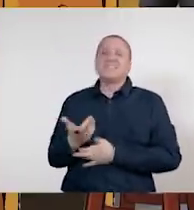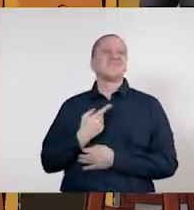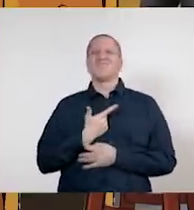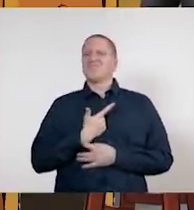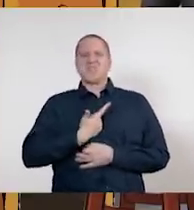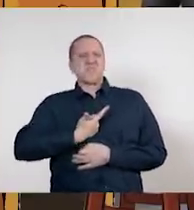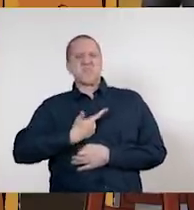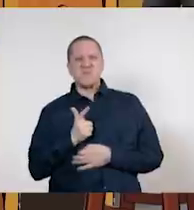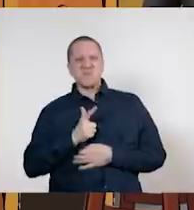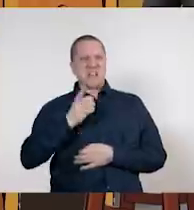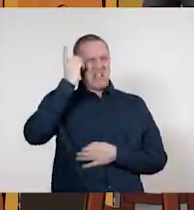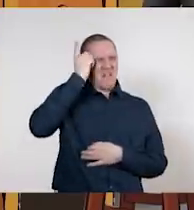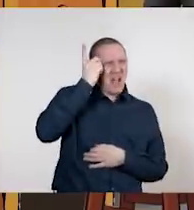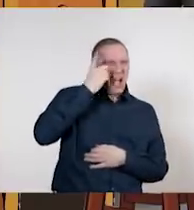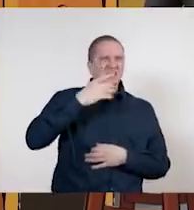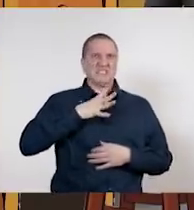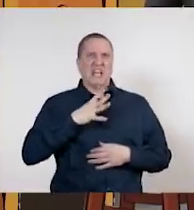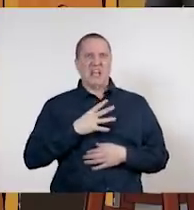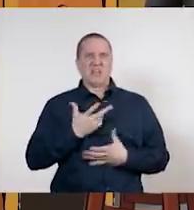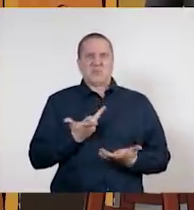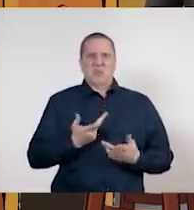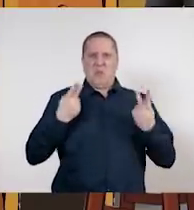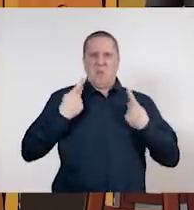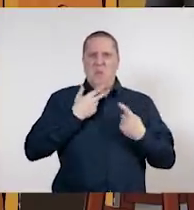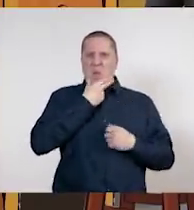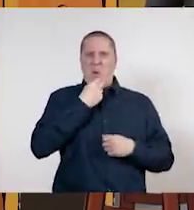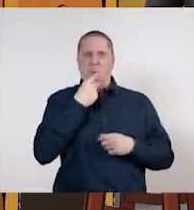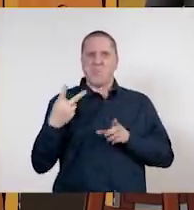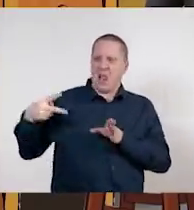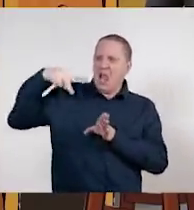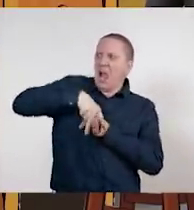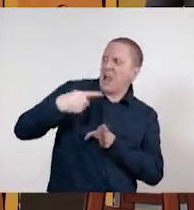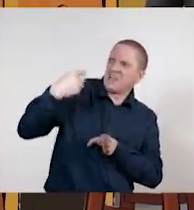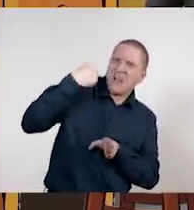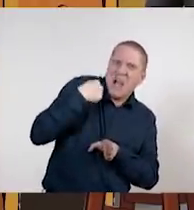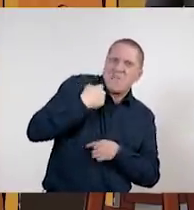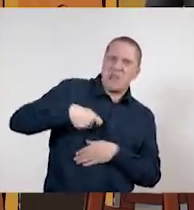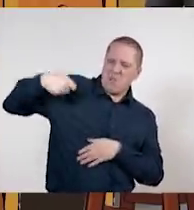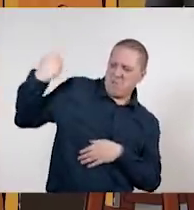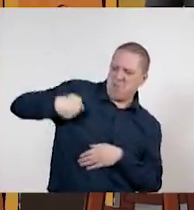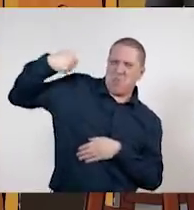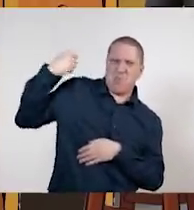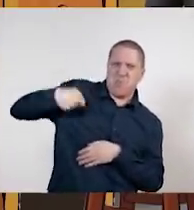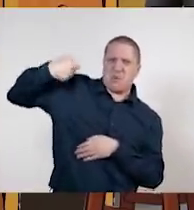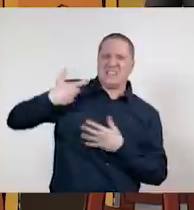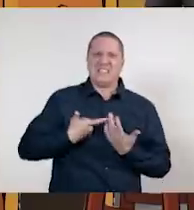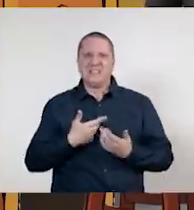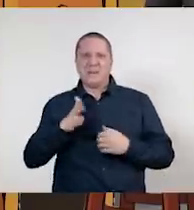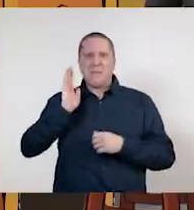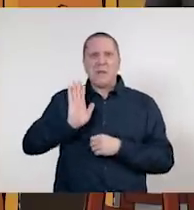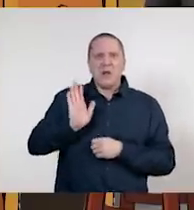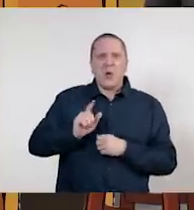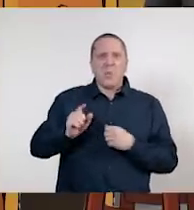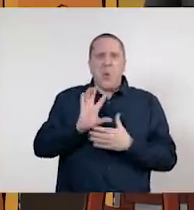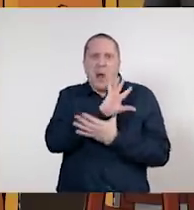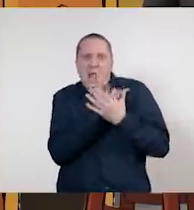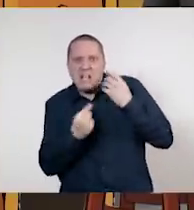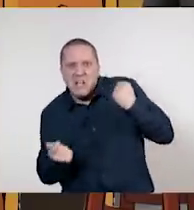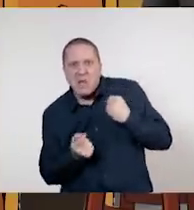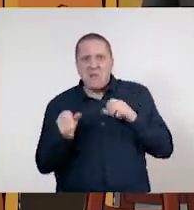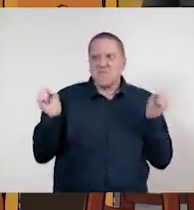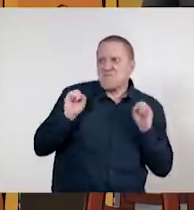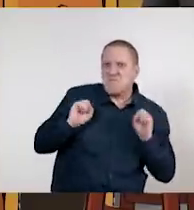es que no me gustó ser caballo. Es que además iba un señor arriba de mí, llevaba unas riendas y me iba fustigando con un látigo. Y íbamos como huyendo y pasamos